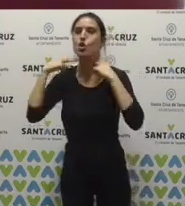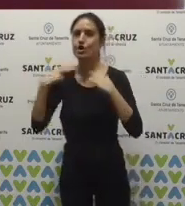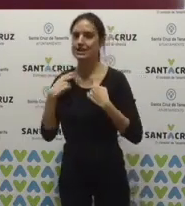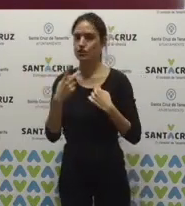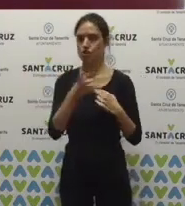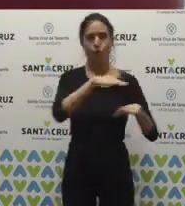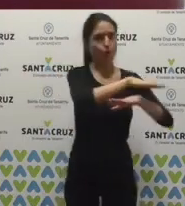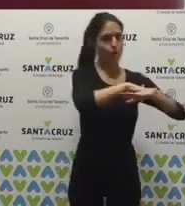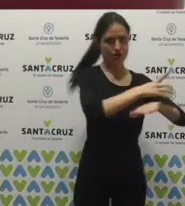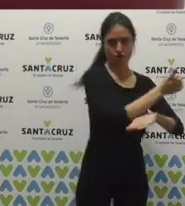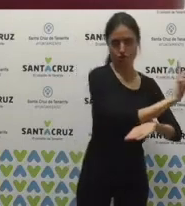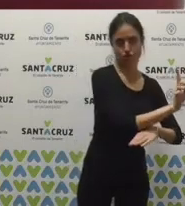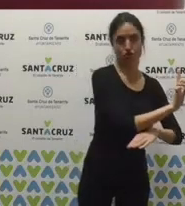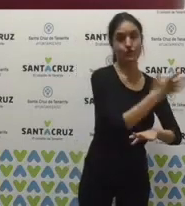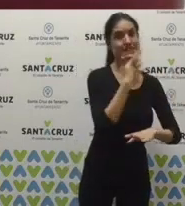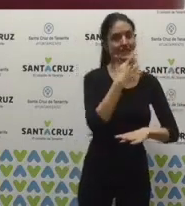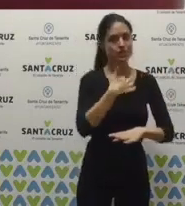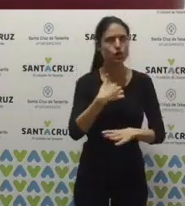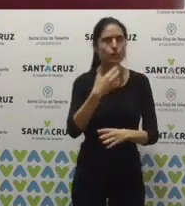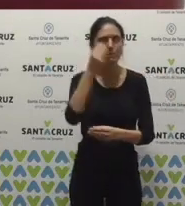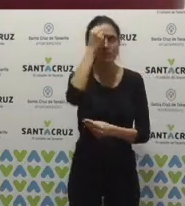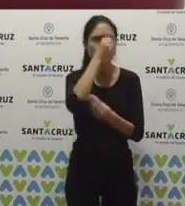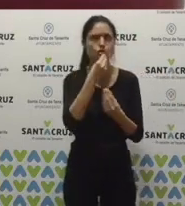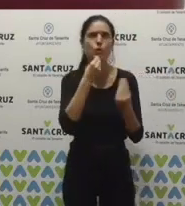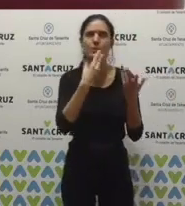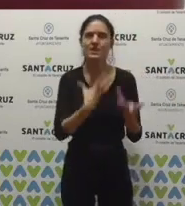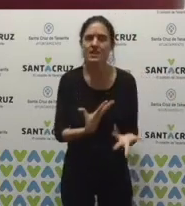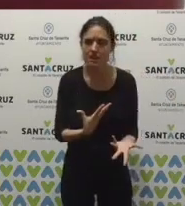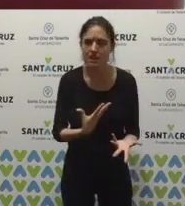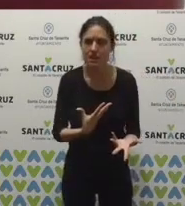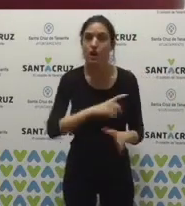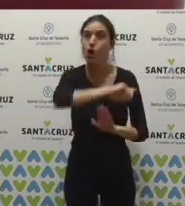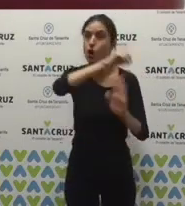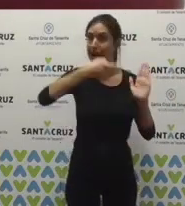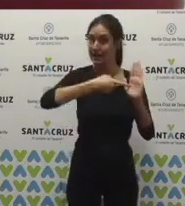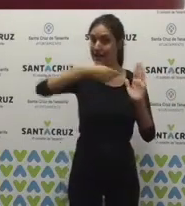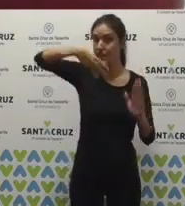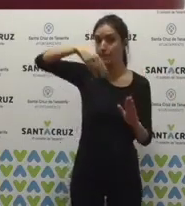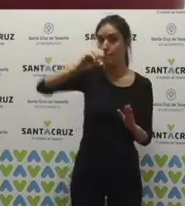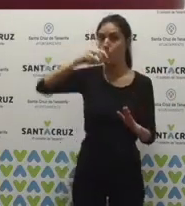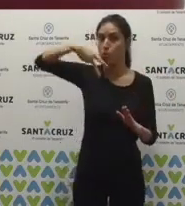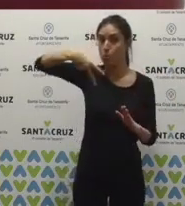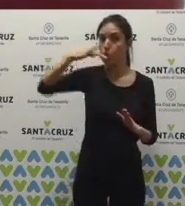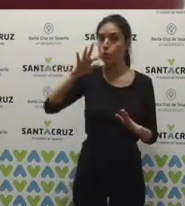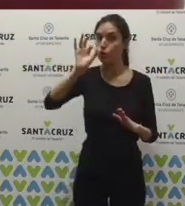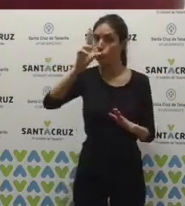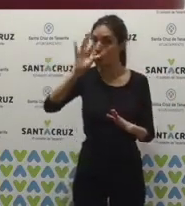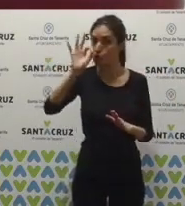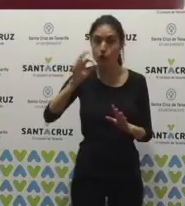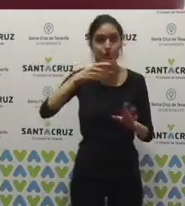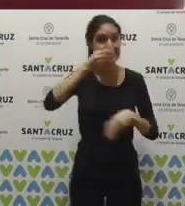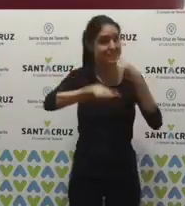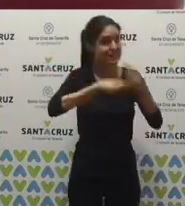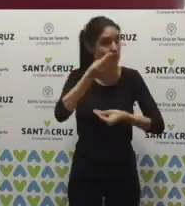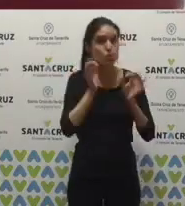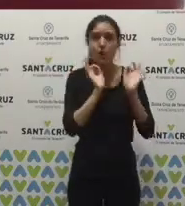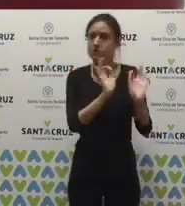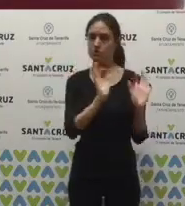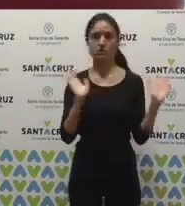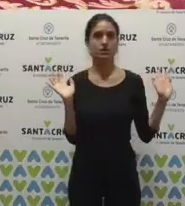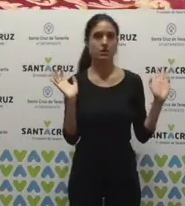y si yo no estoy muy equivocada así se hizo con la ley montoro porque se entendía que tiene que ser seguridad jurídica por ejemplo con la reforma